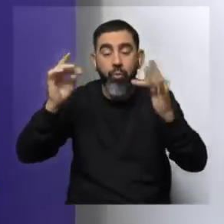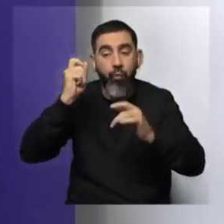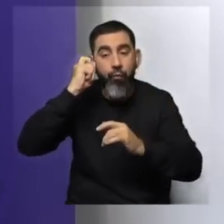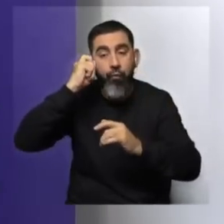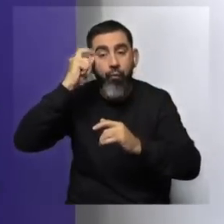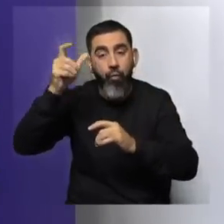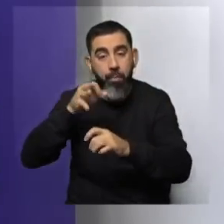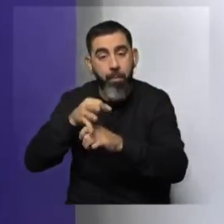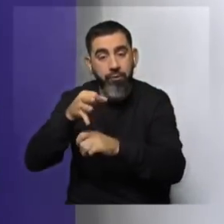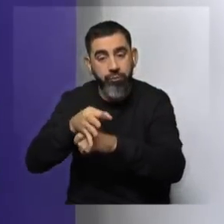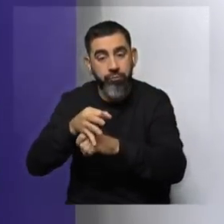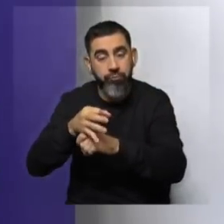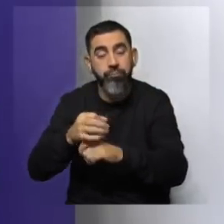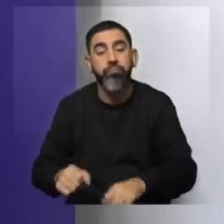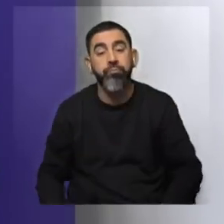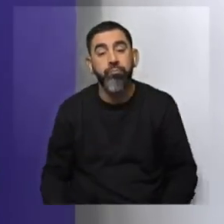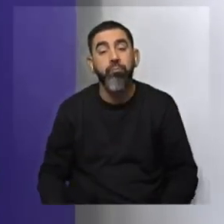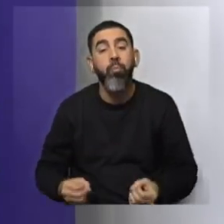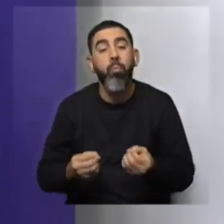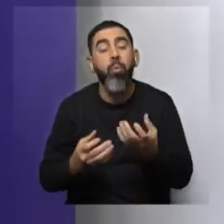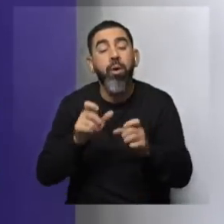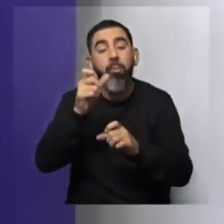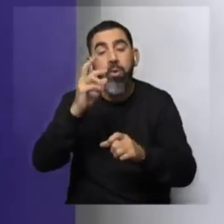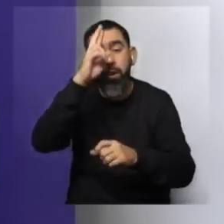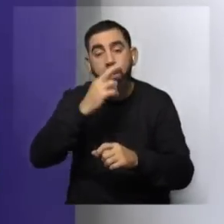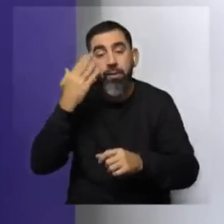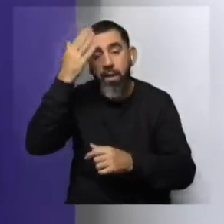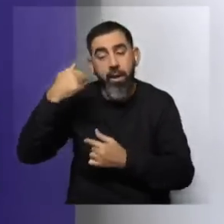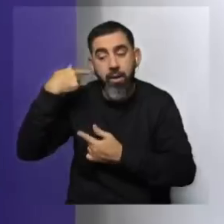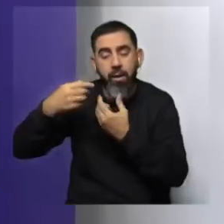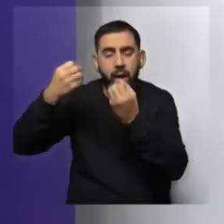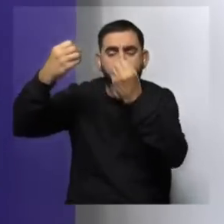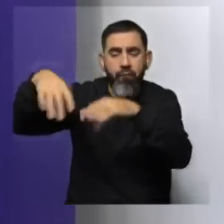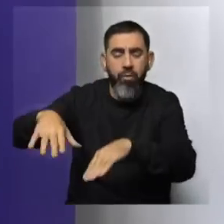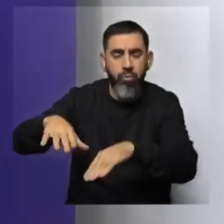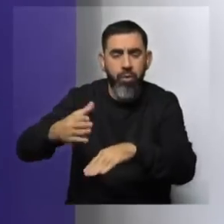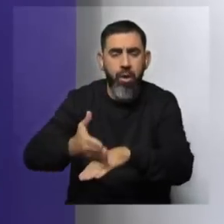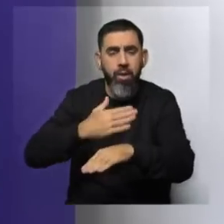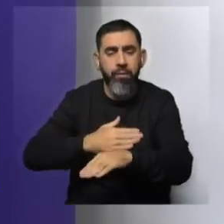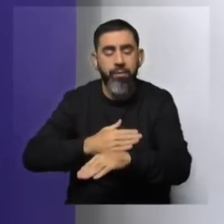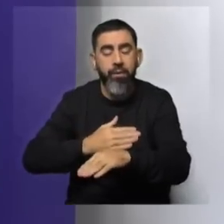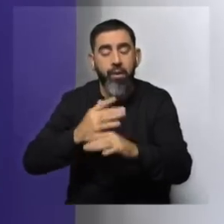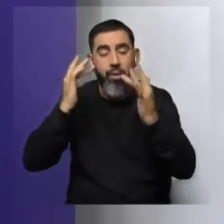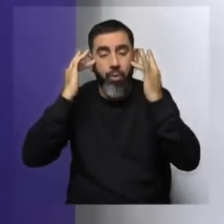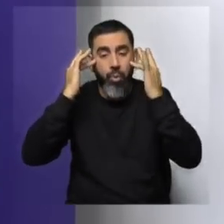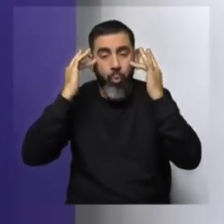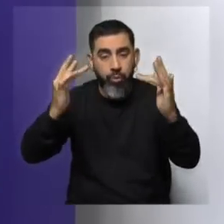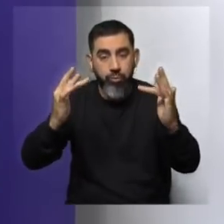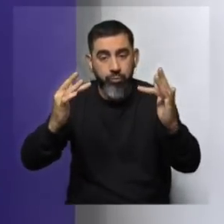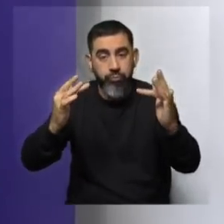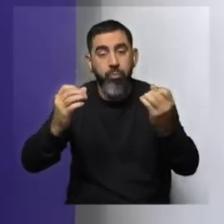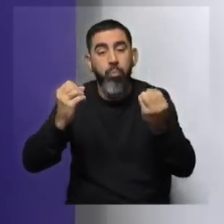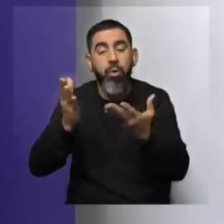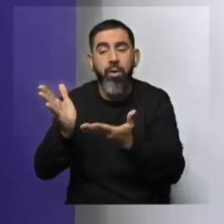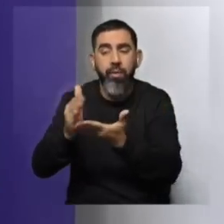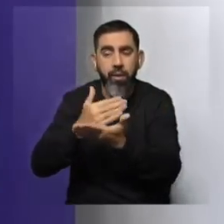formación porque hablo de esto porque la población afrodescendiente tiene la deserción muy temprana este del primer ciclo de educación media debido a